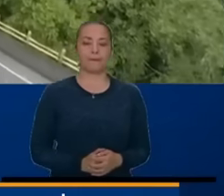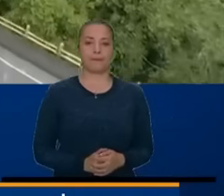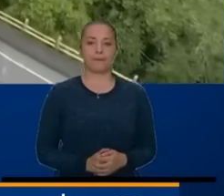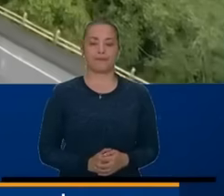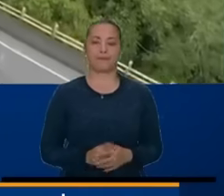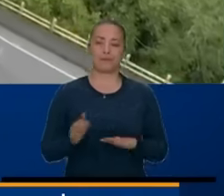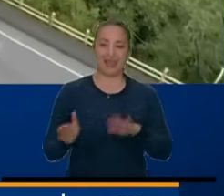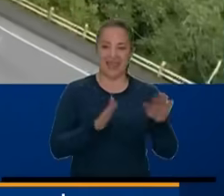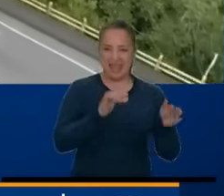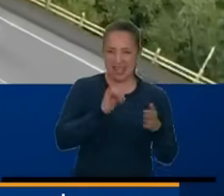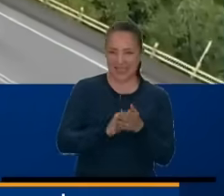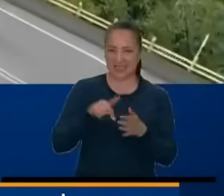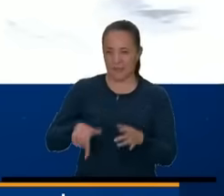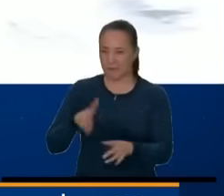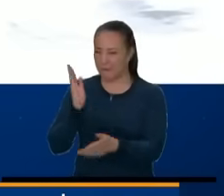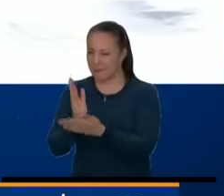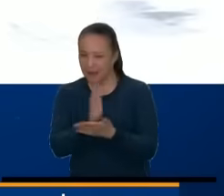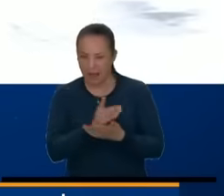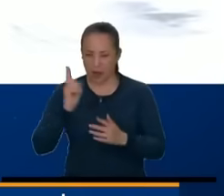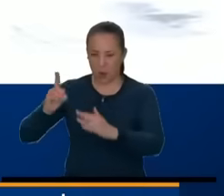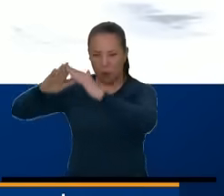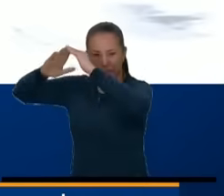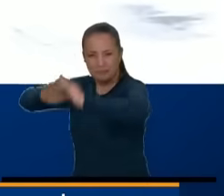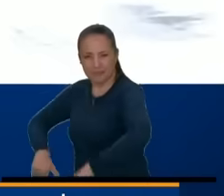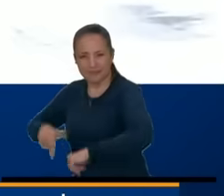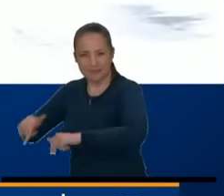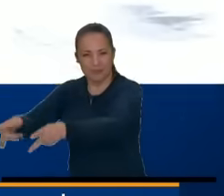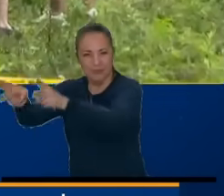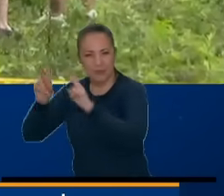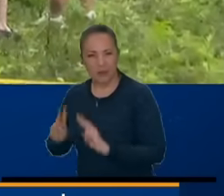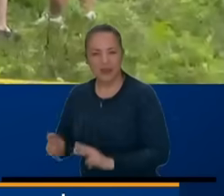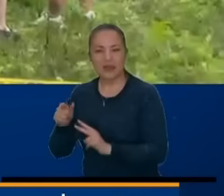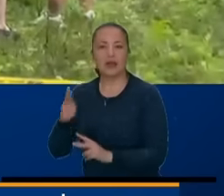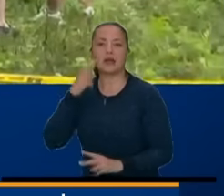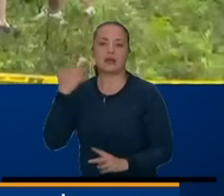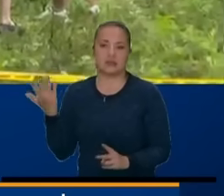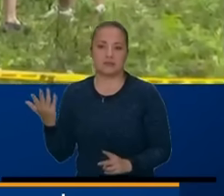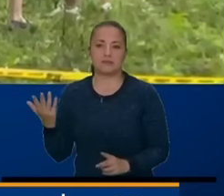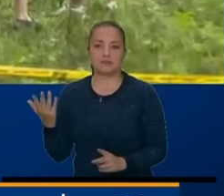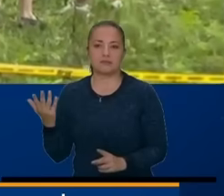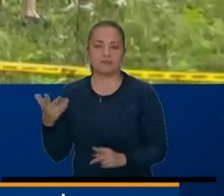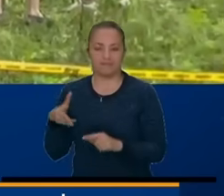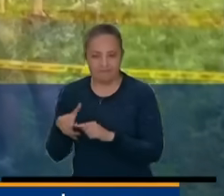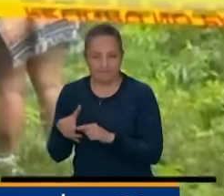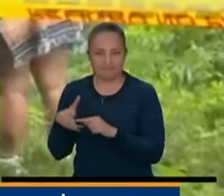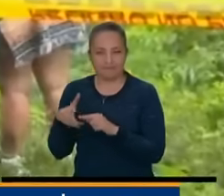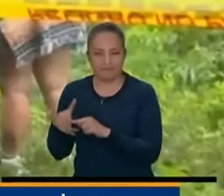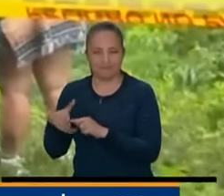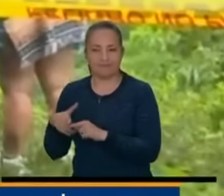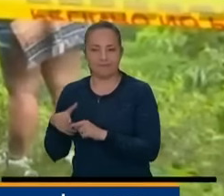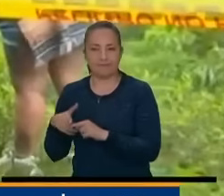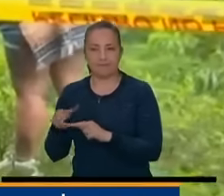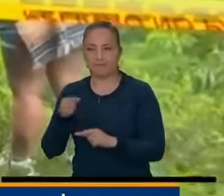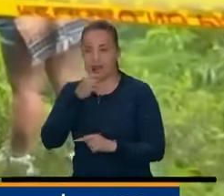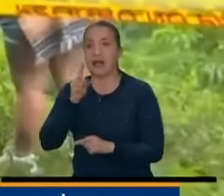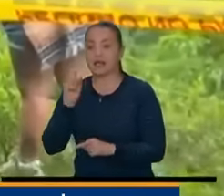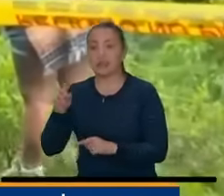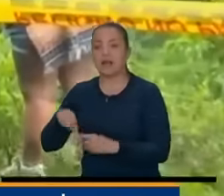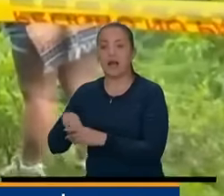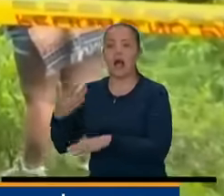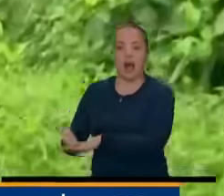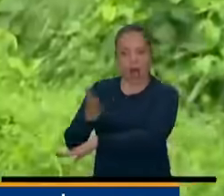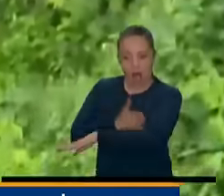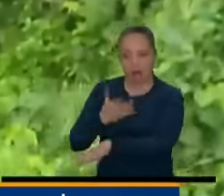Sobre los factores que llevaron precisamente a la caída o el colapso de este puente, pues hay muchas, pero lo que sí claro es que ya se habían hecho